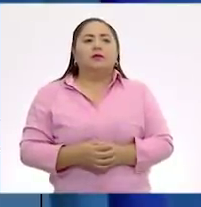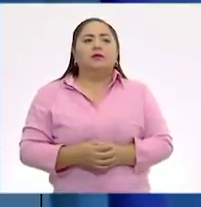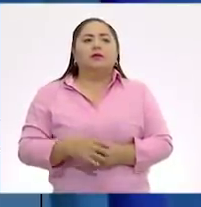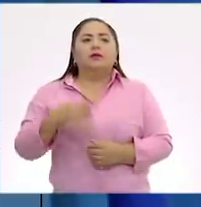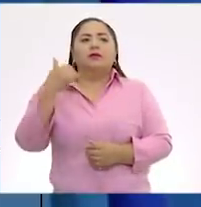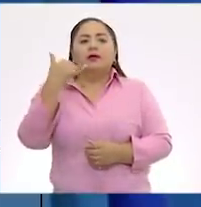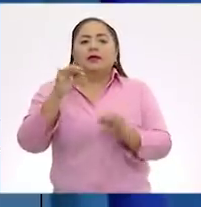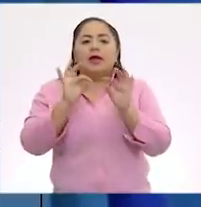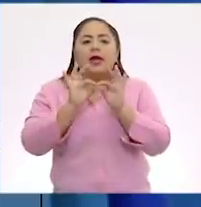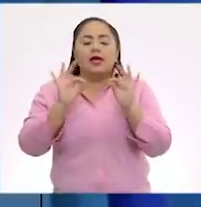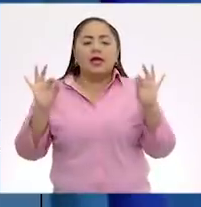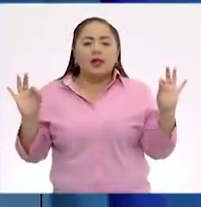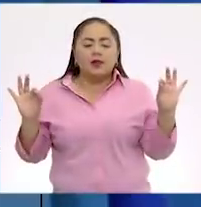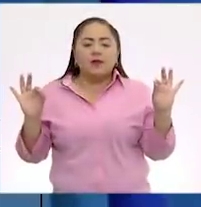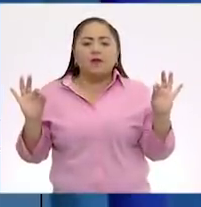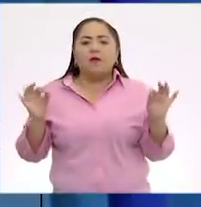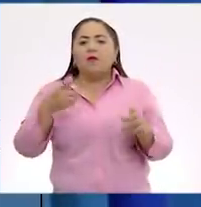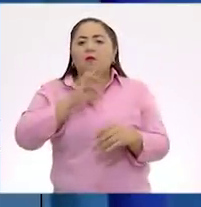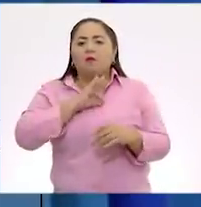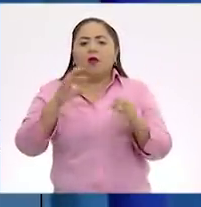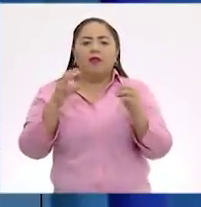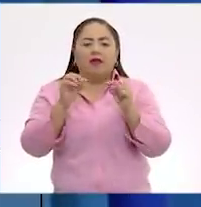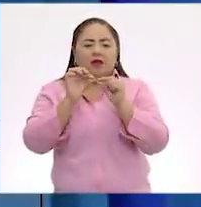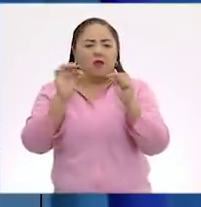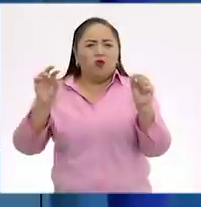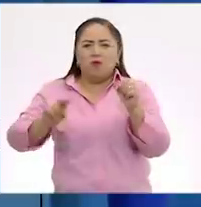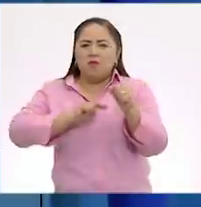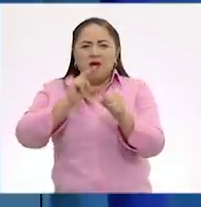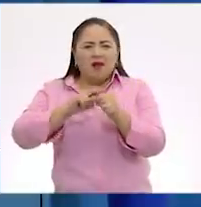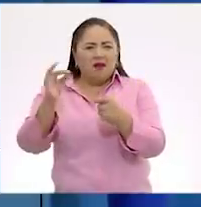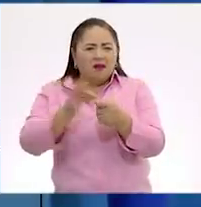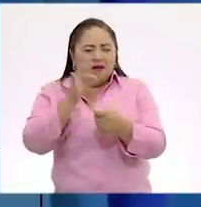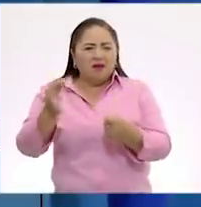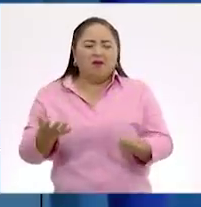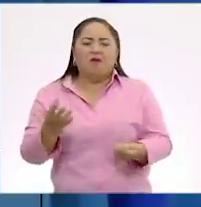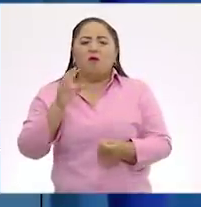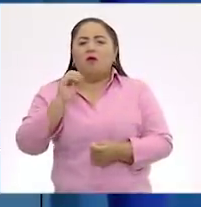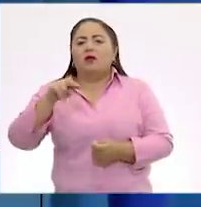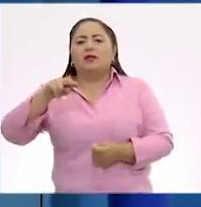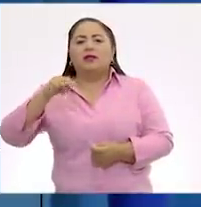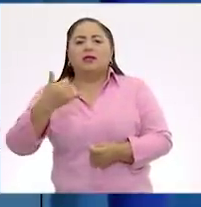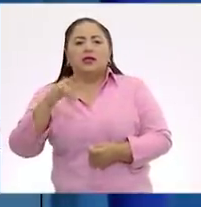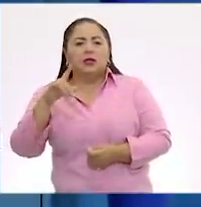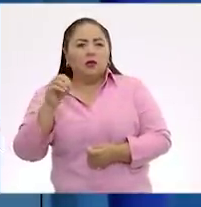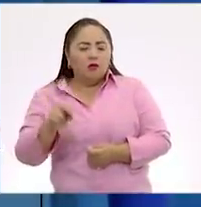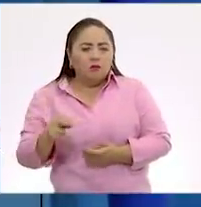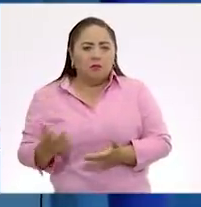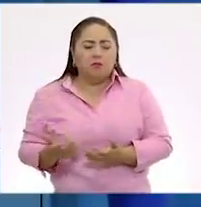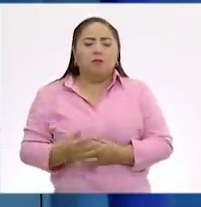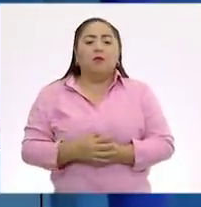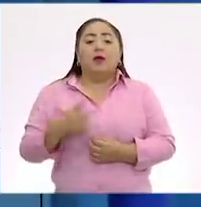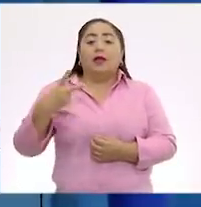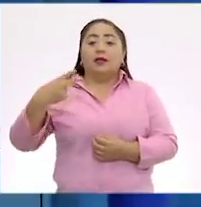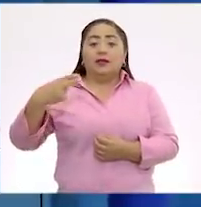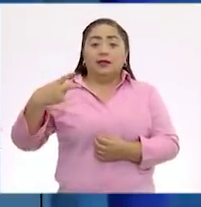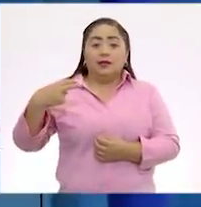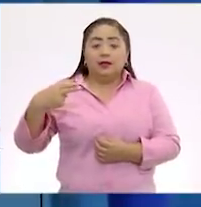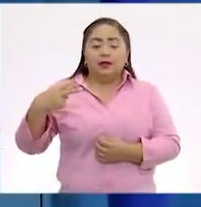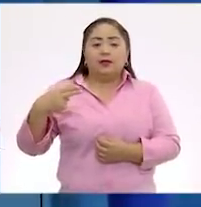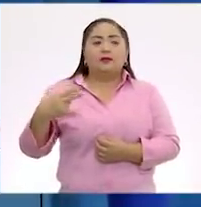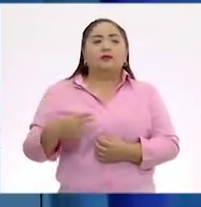hilo, que puede ser hilo de algodón o hilo nylon también,